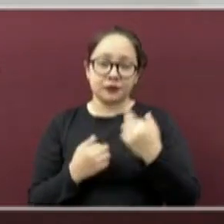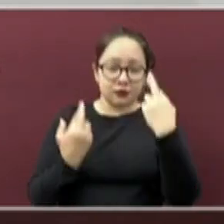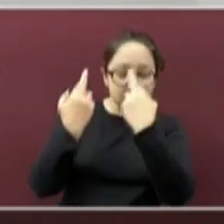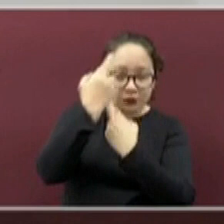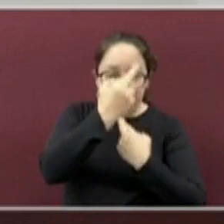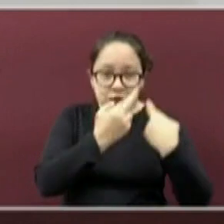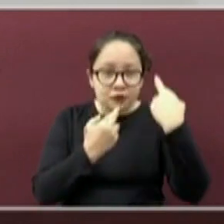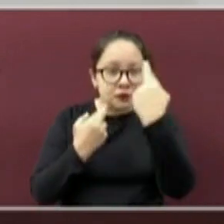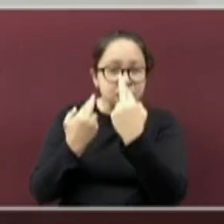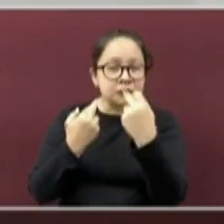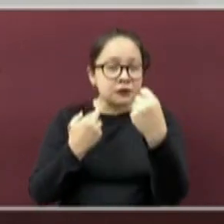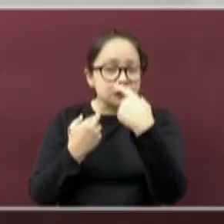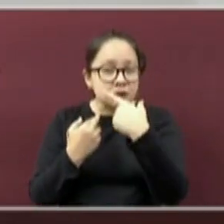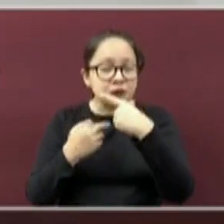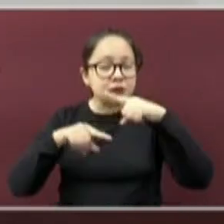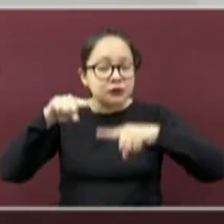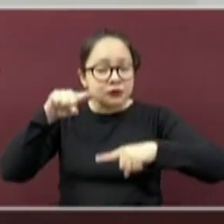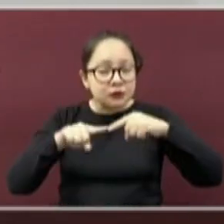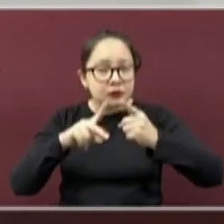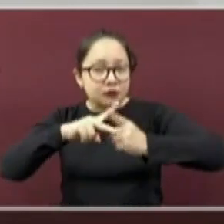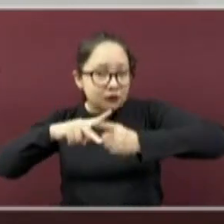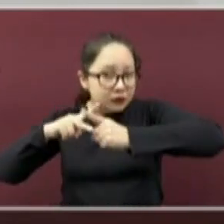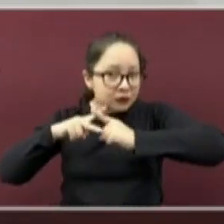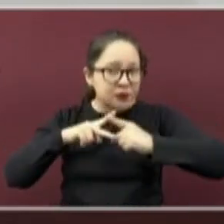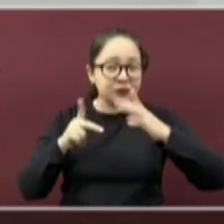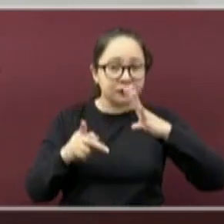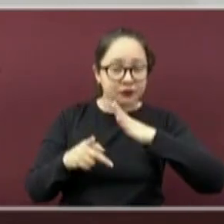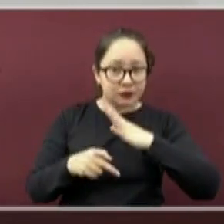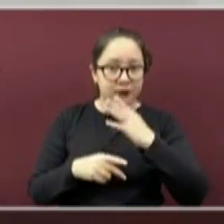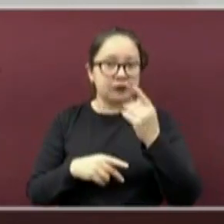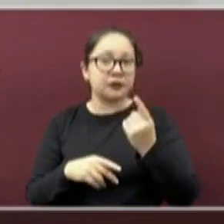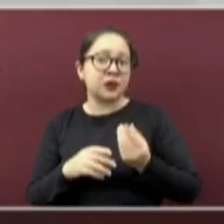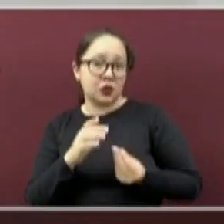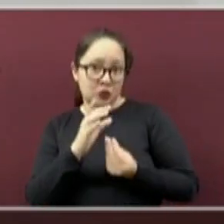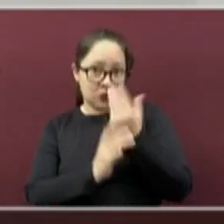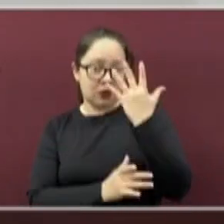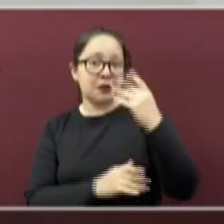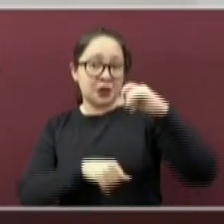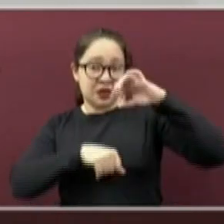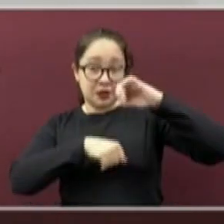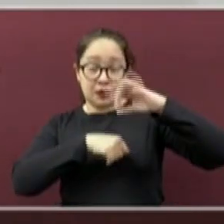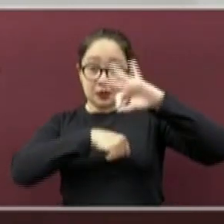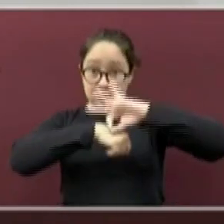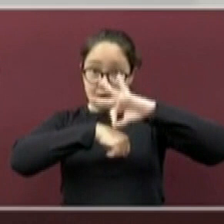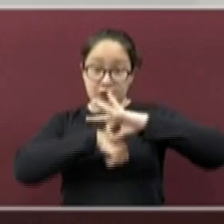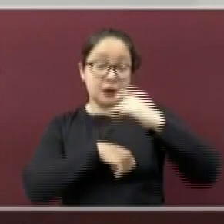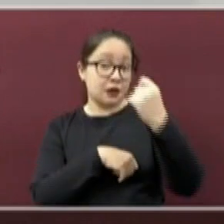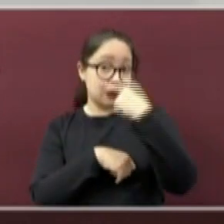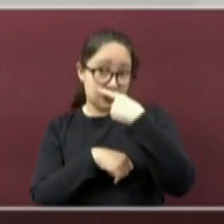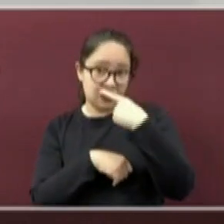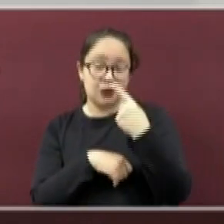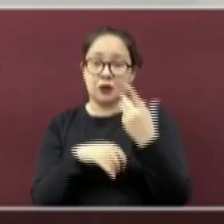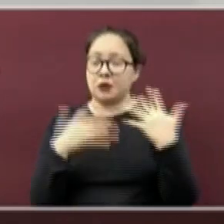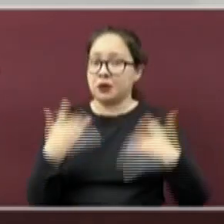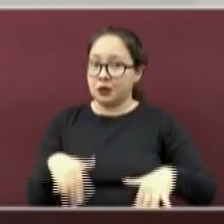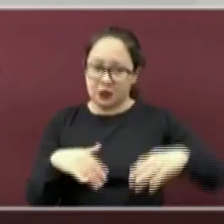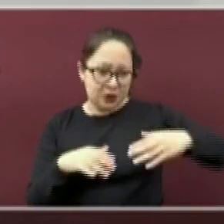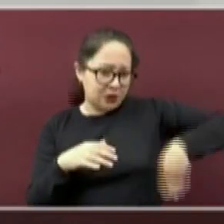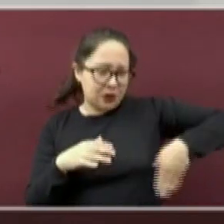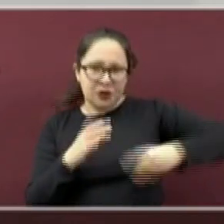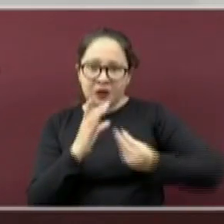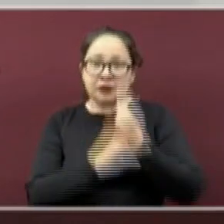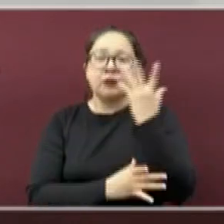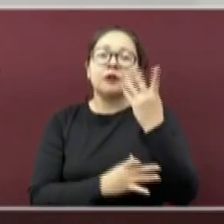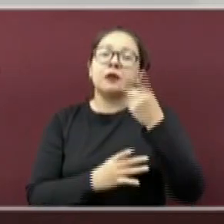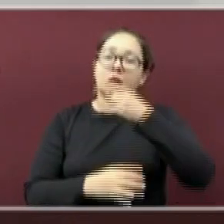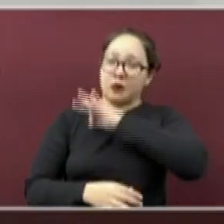sus mediciones y contamos con medicamentos innovadores de última generación que, a la vez que controlan su azúcar,